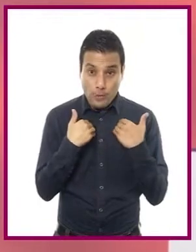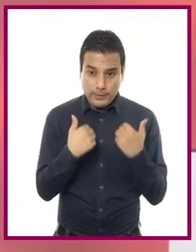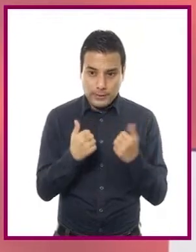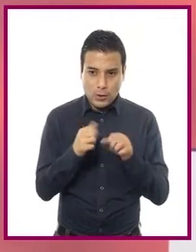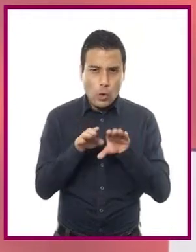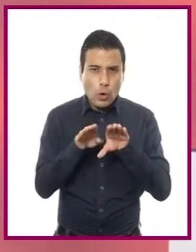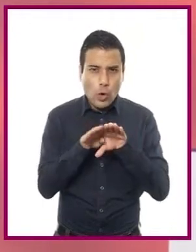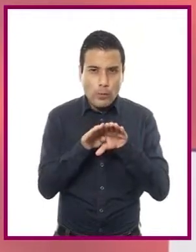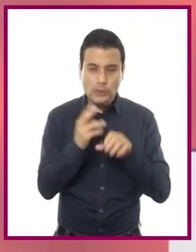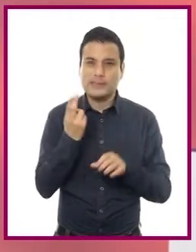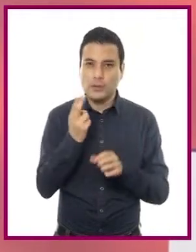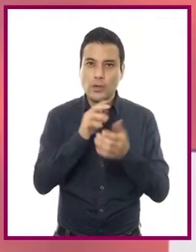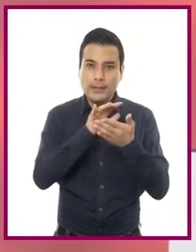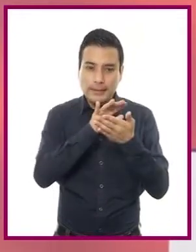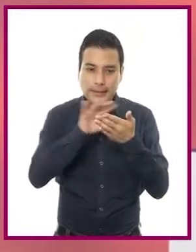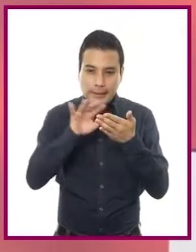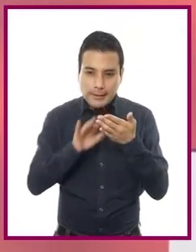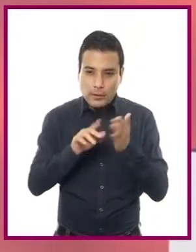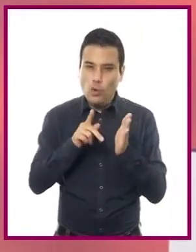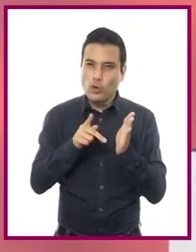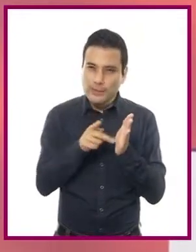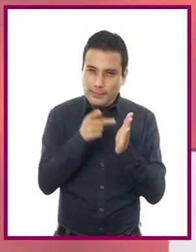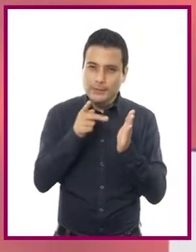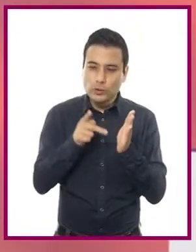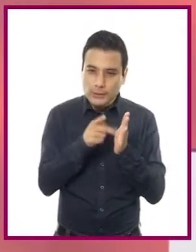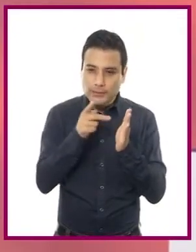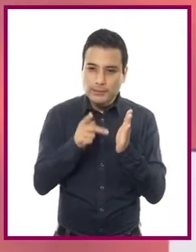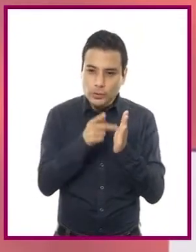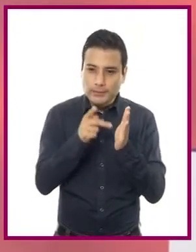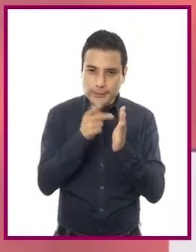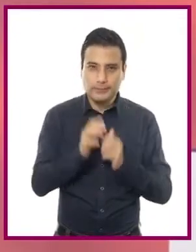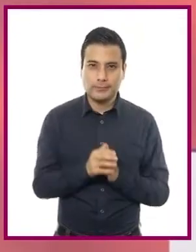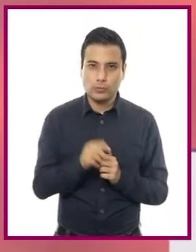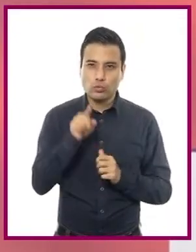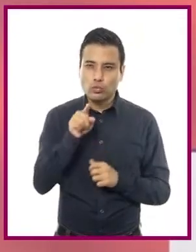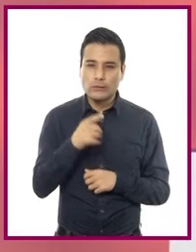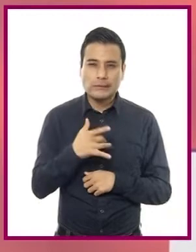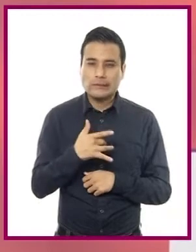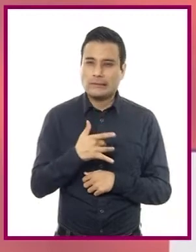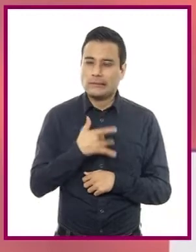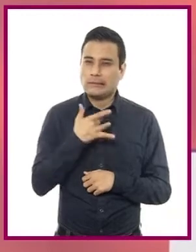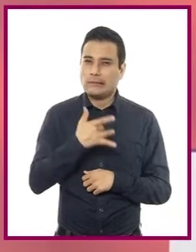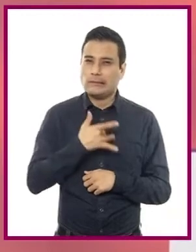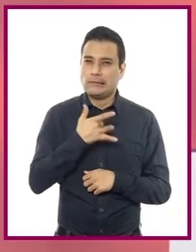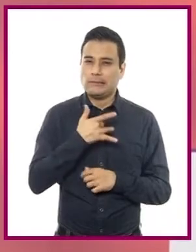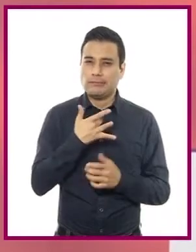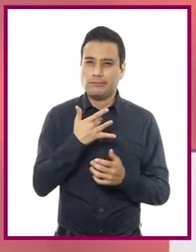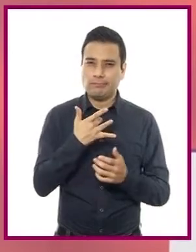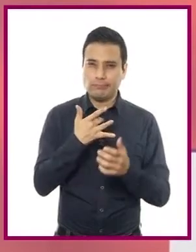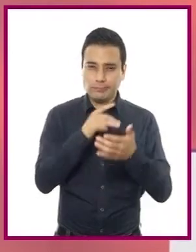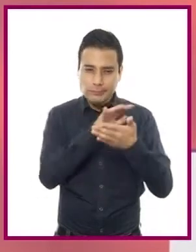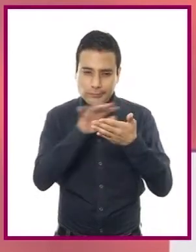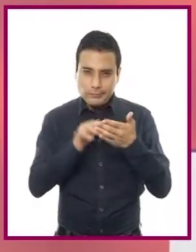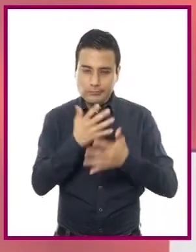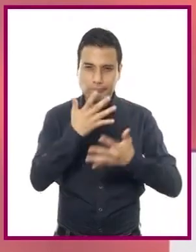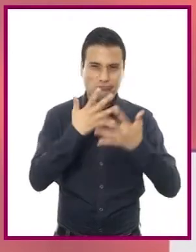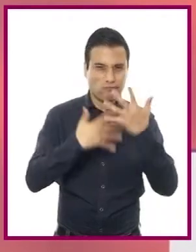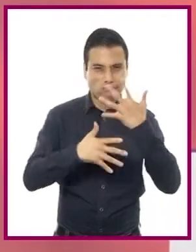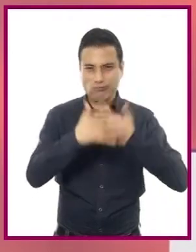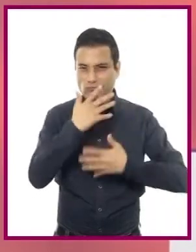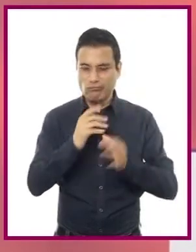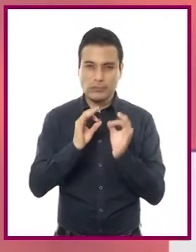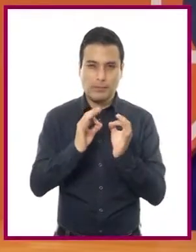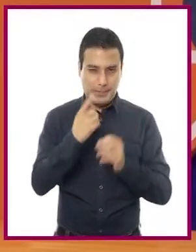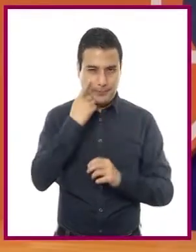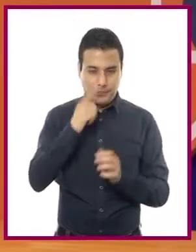necesario leerlo varias veces y darle el tono que tú crees que se adecúa al poema. Enrique, ¿te parece